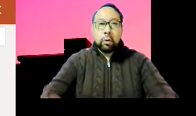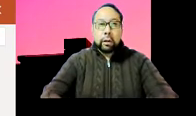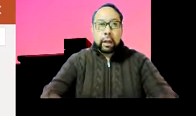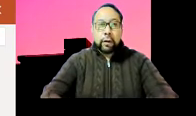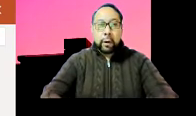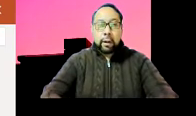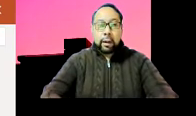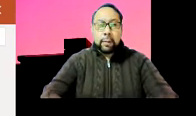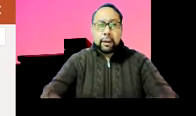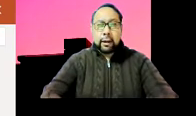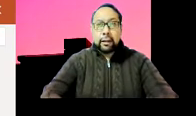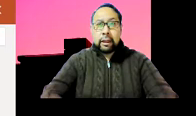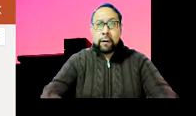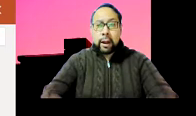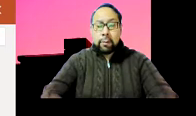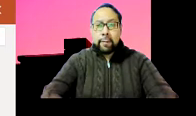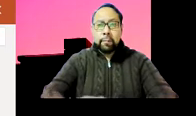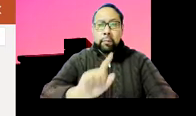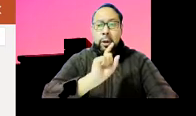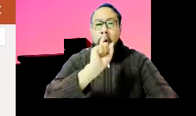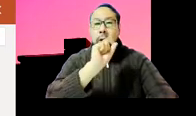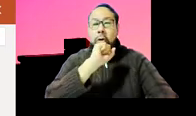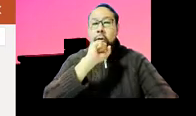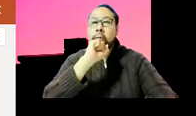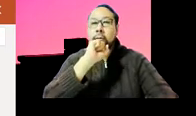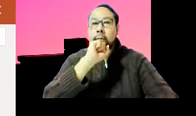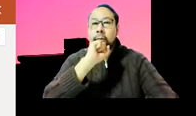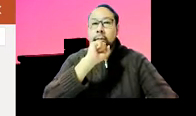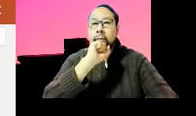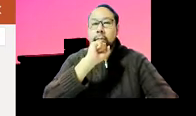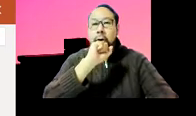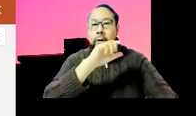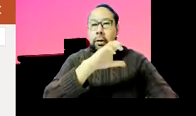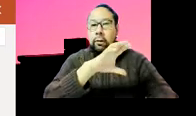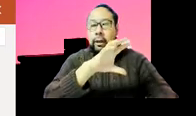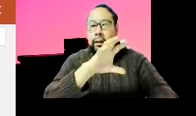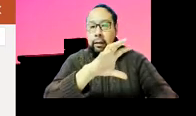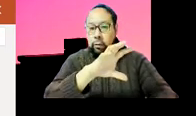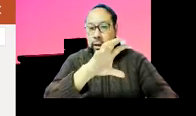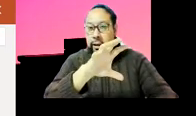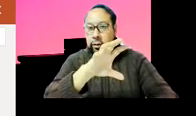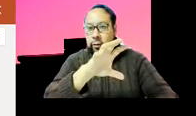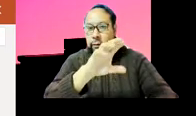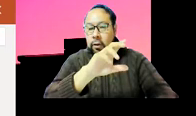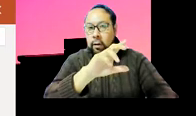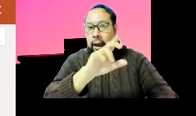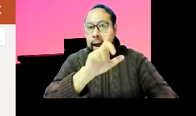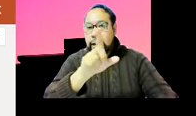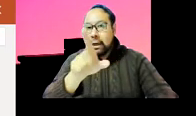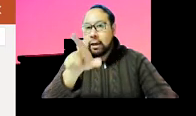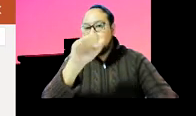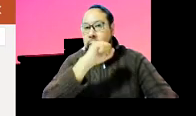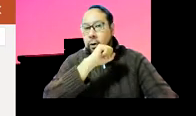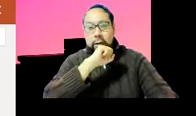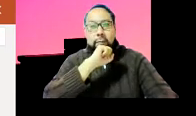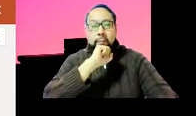tener un resultado favorable, va a ser desfavorable. Pero ojo, por eso le digo que tenemos que ver esto.